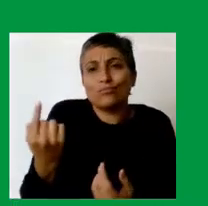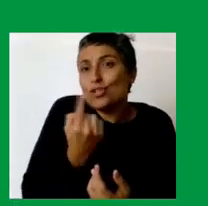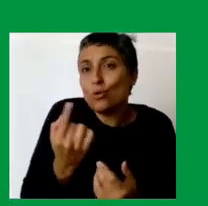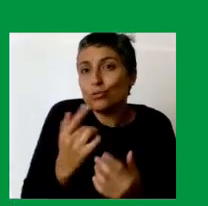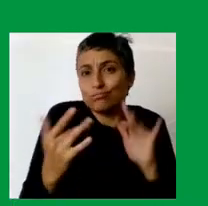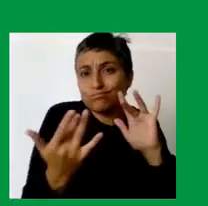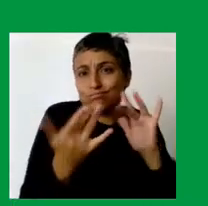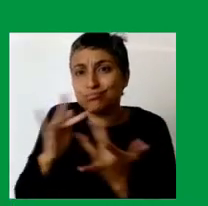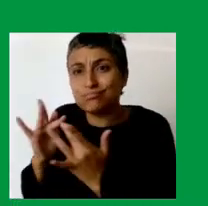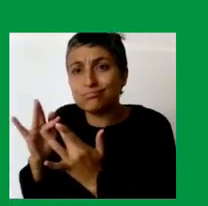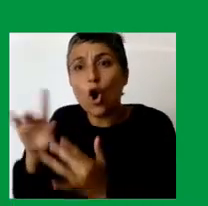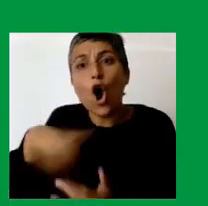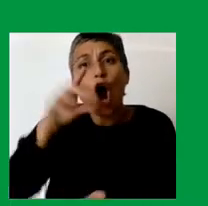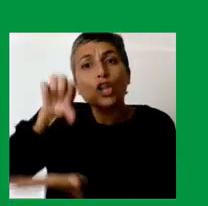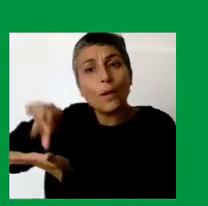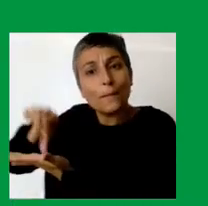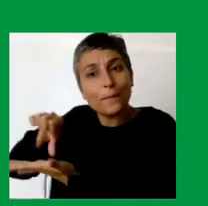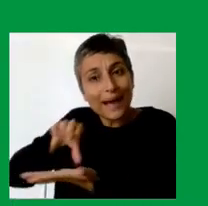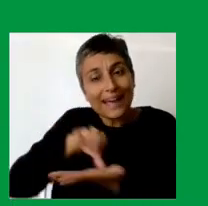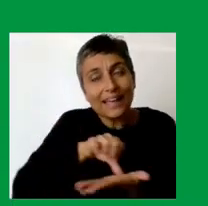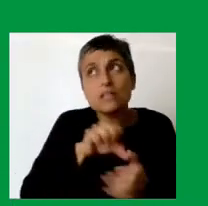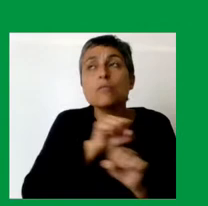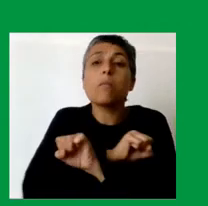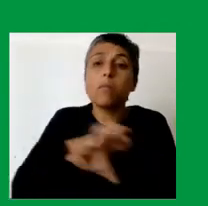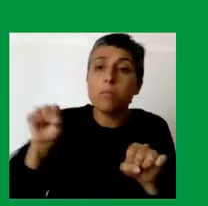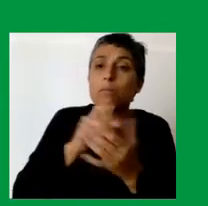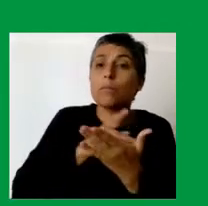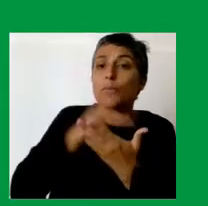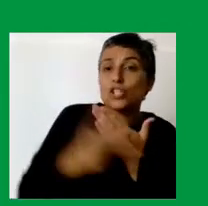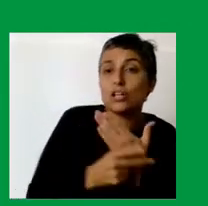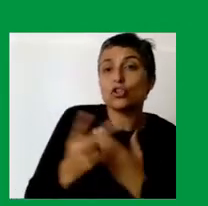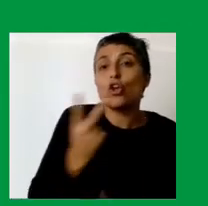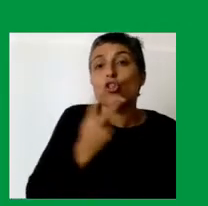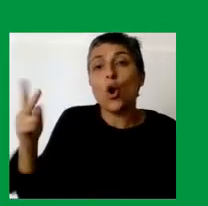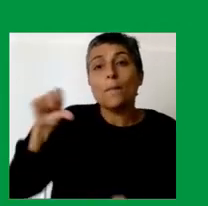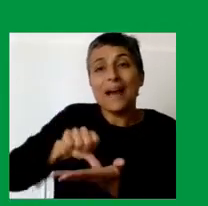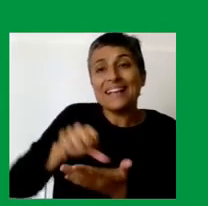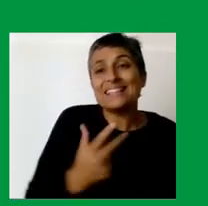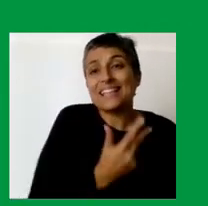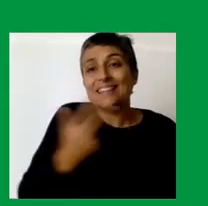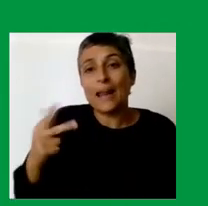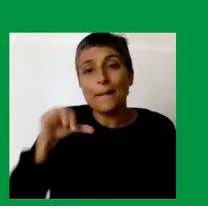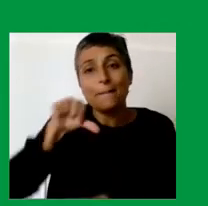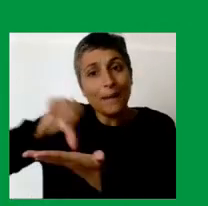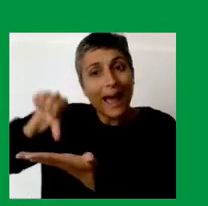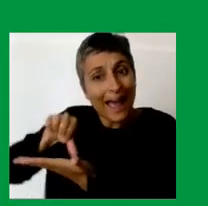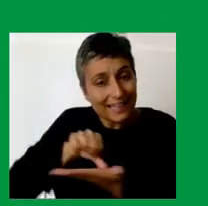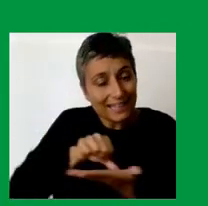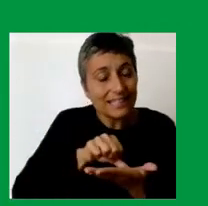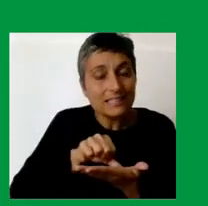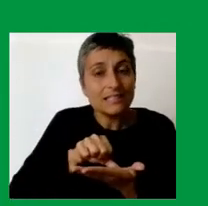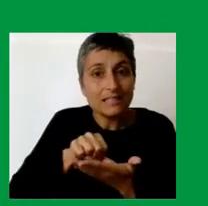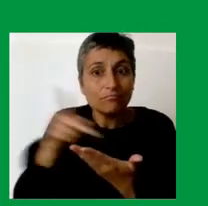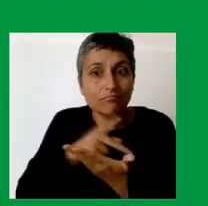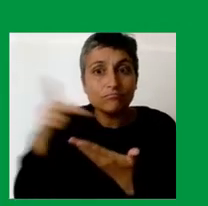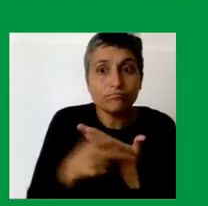con cualquier otro país, si se pueden hacer proyectos binacionales, trinacionales. Me refiero a que hay que